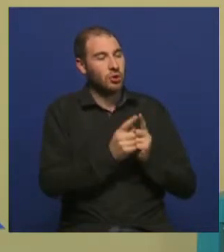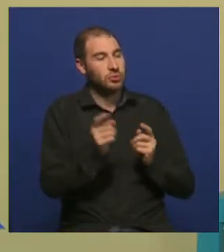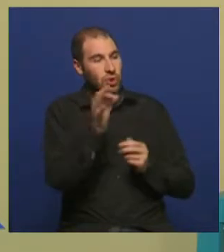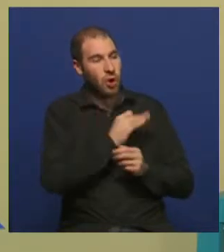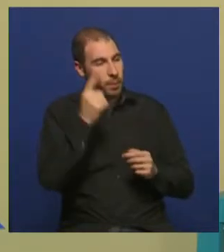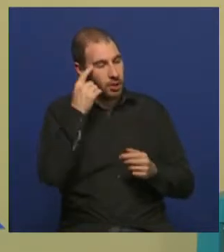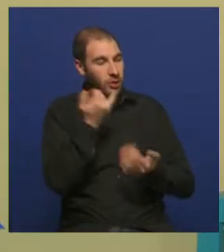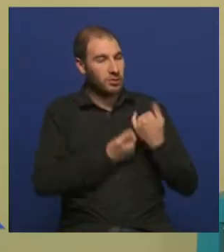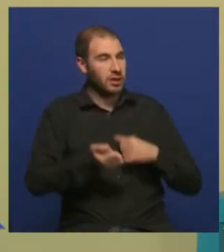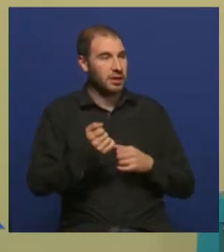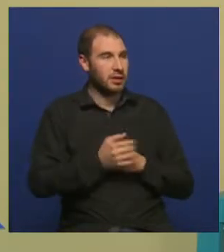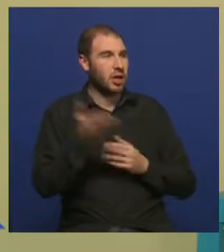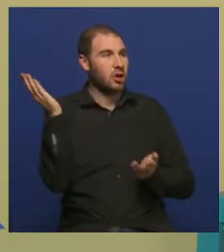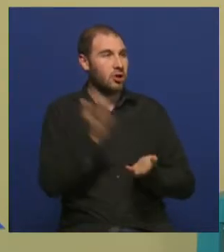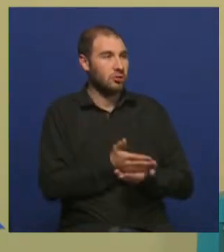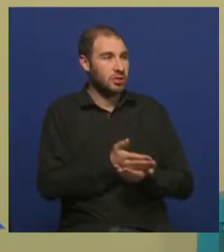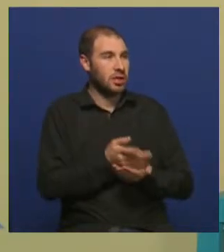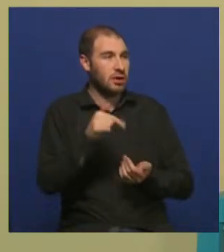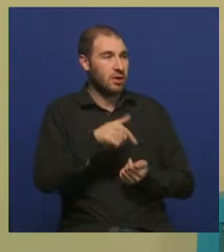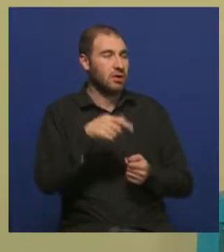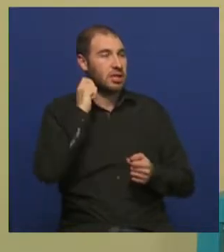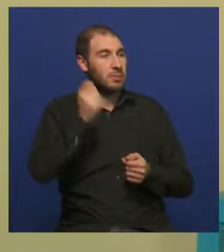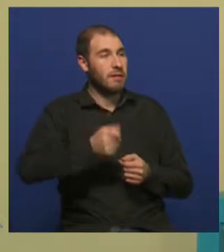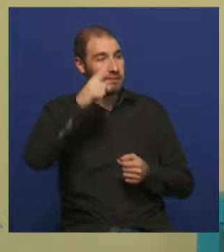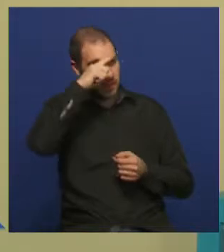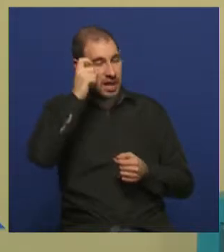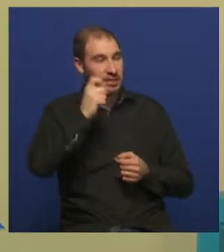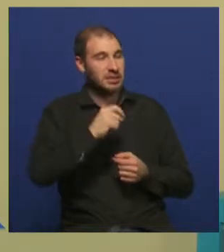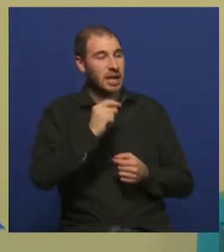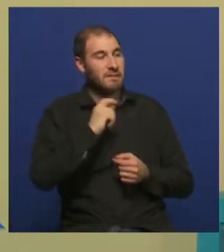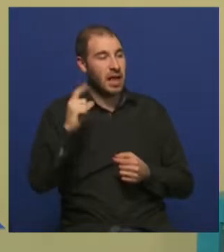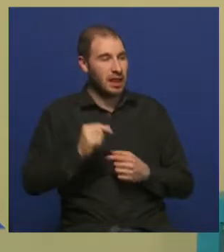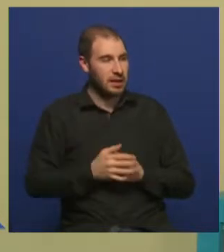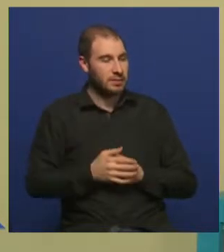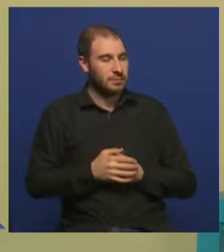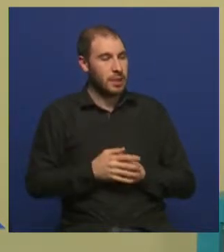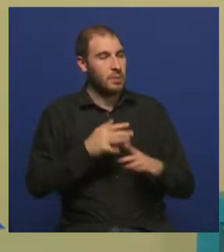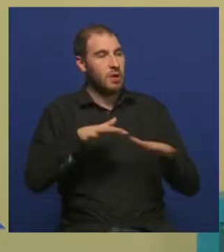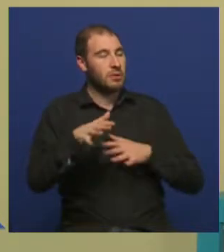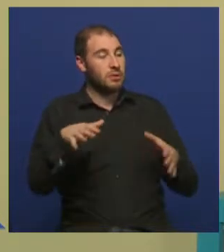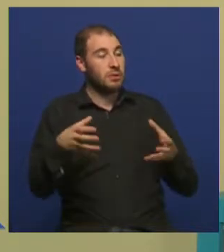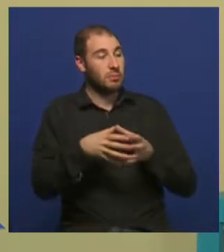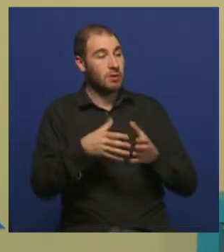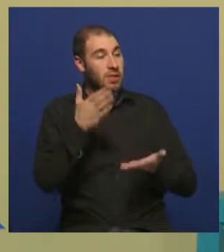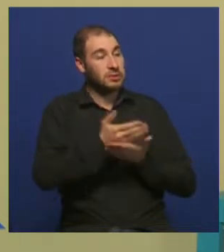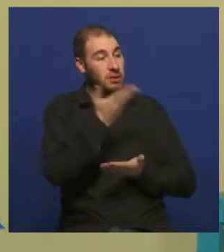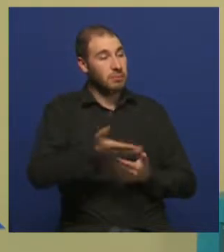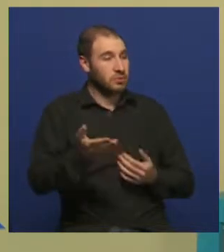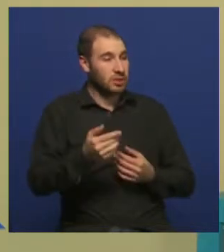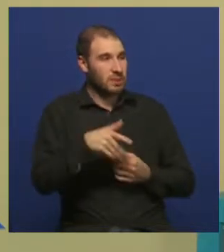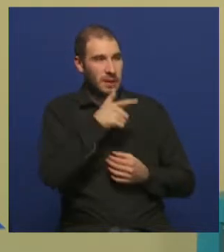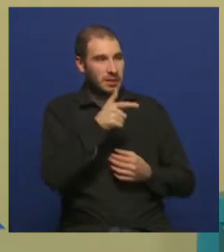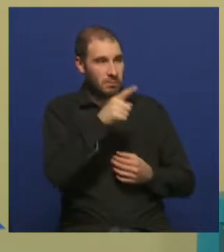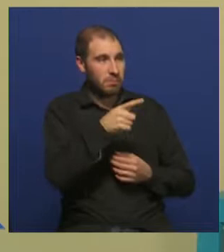apreciación sobre las condenas que se conocieron hoy en los tribunales federales de San Rafael para el Movimiento Ecuménico de los Derechos Humanos, que entiendo que